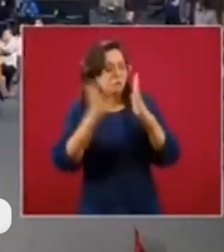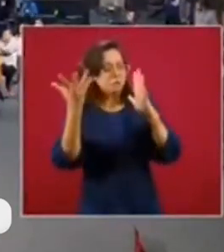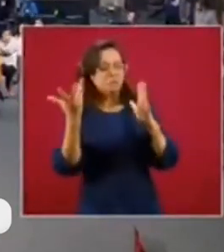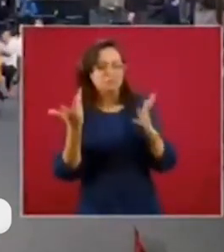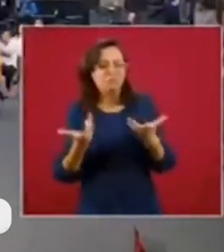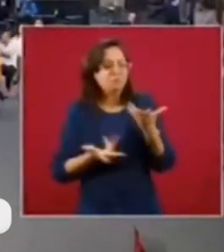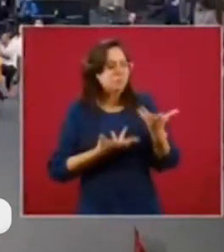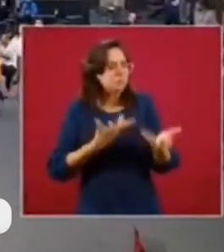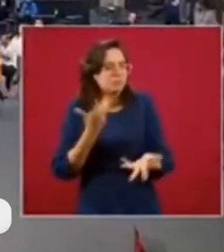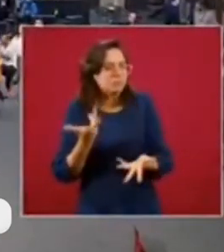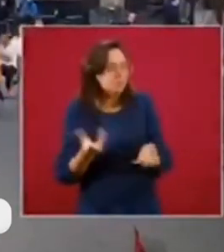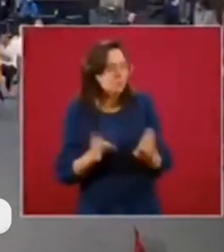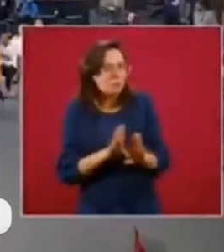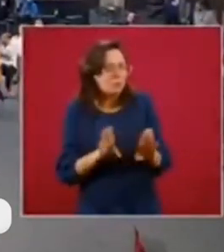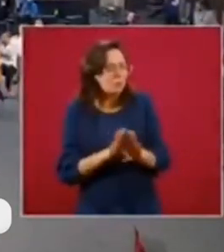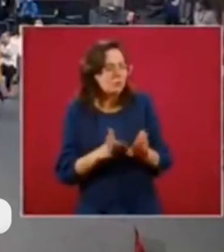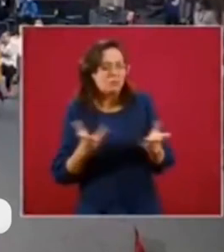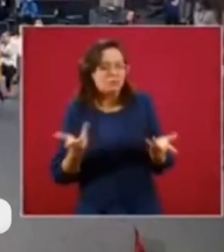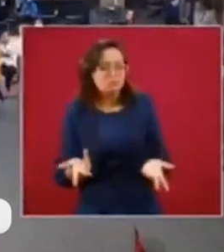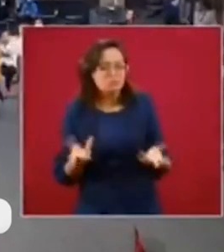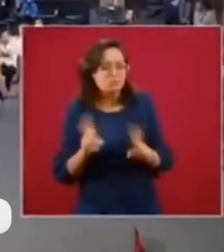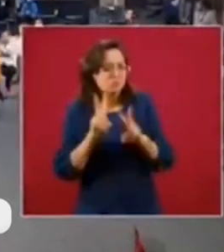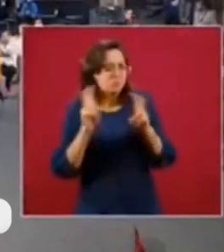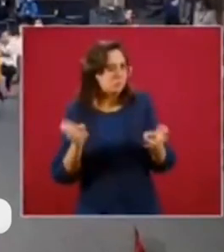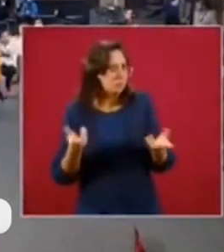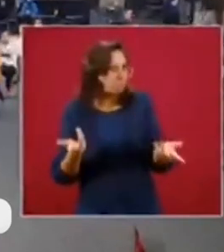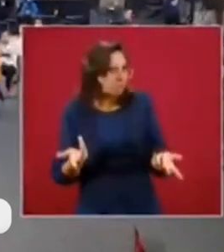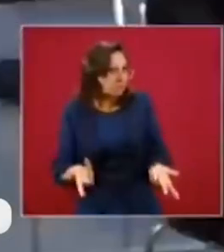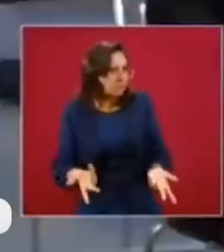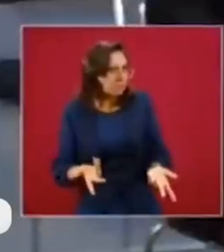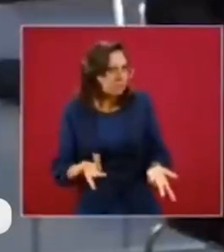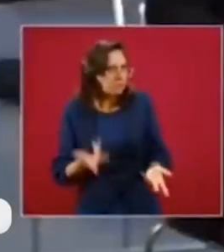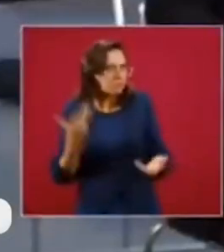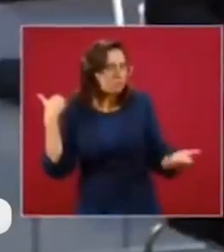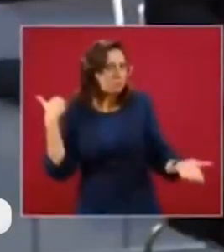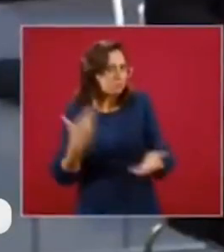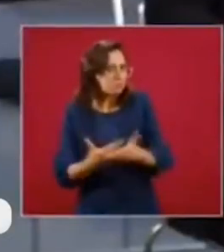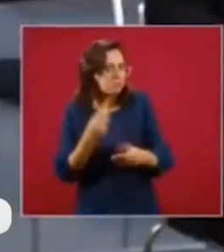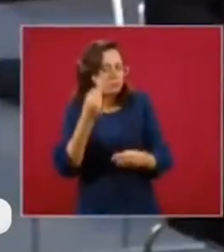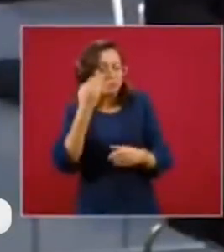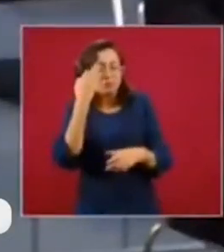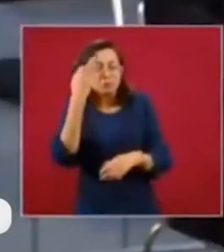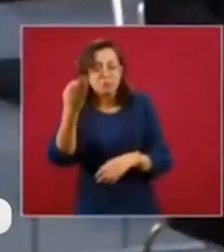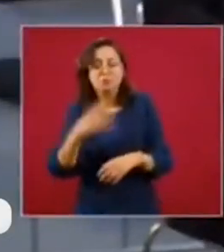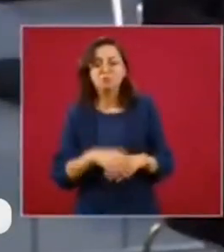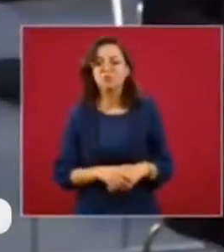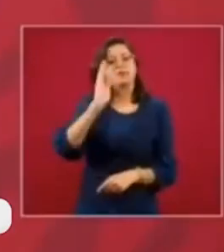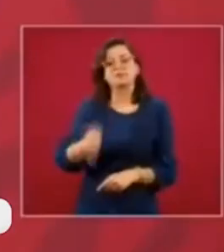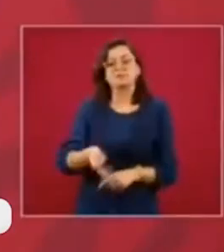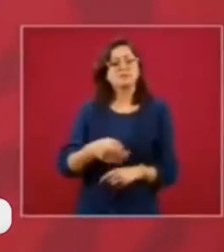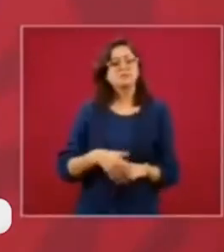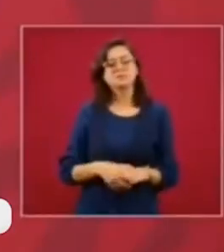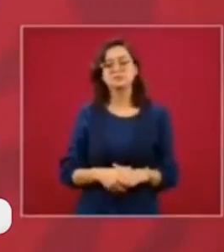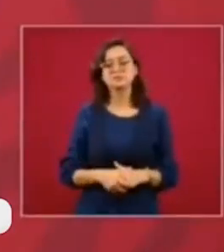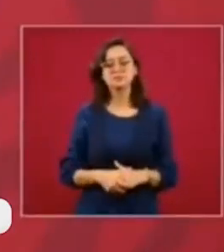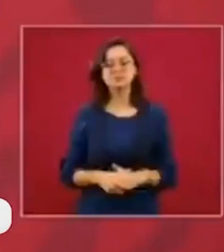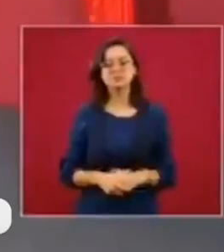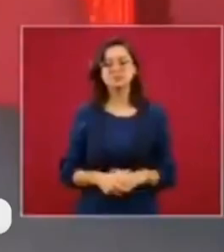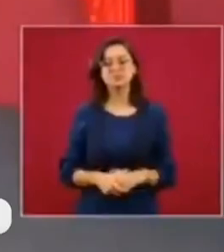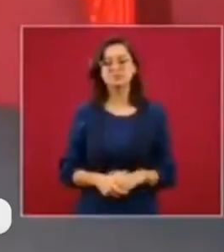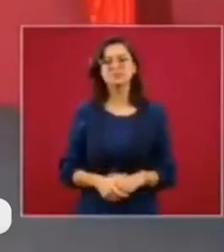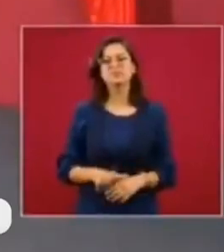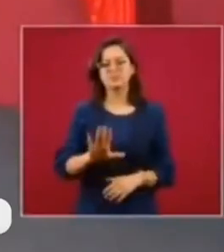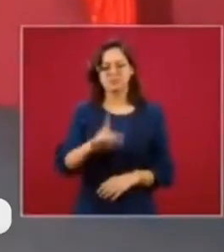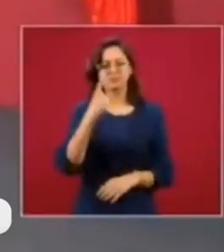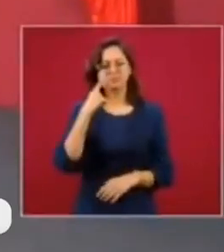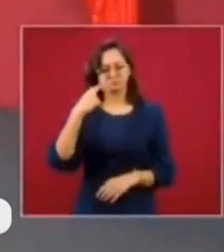no, sí, es un tema que, pues, más bien es un tema que vale la pena analizarlo. Te voy a dar otro